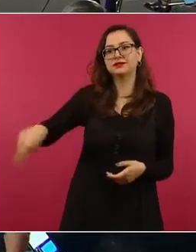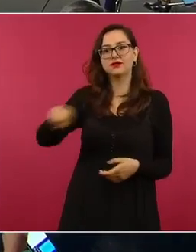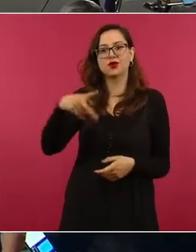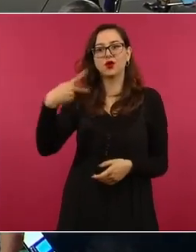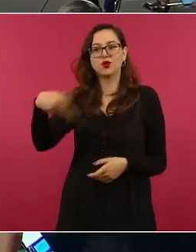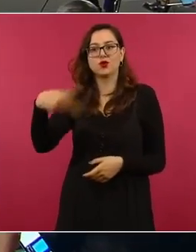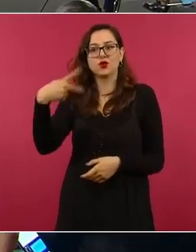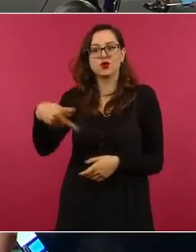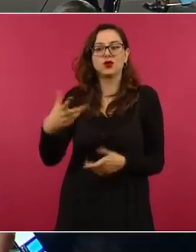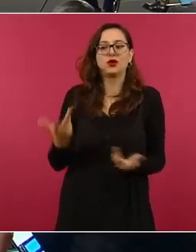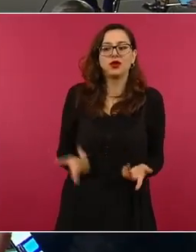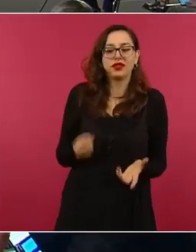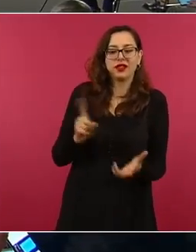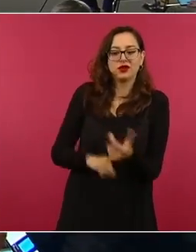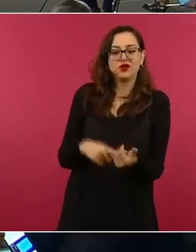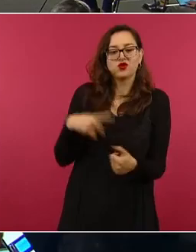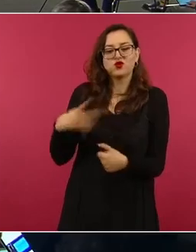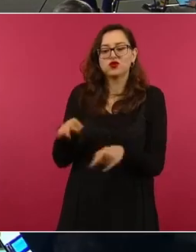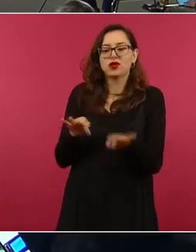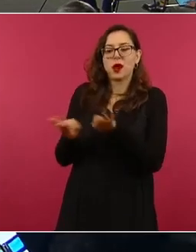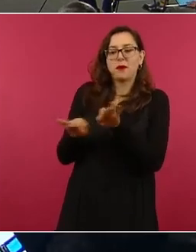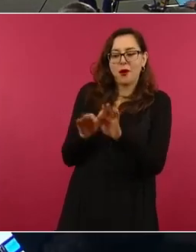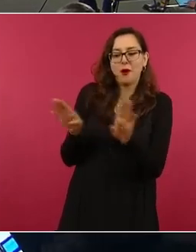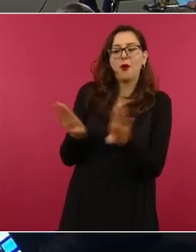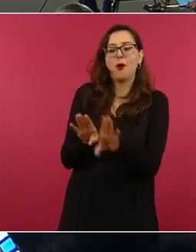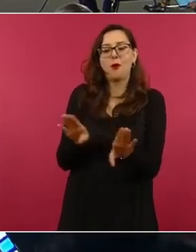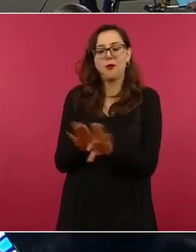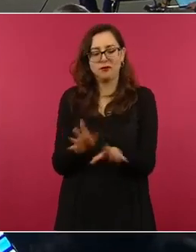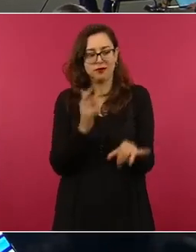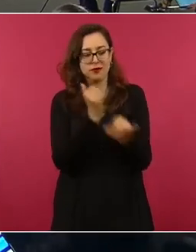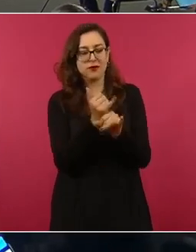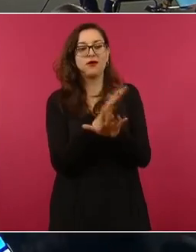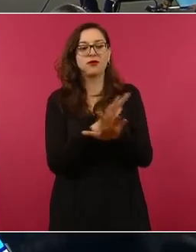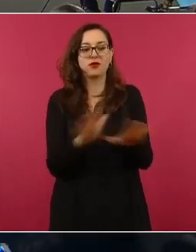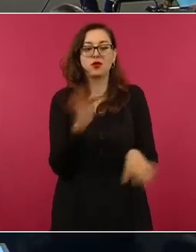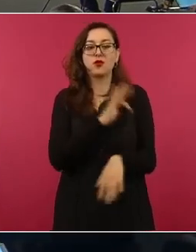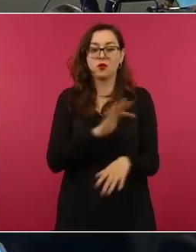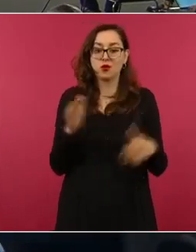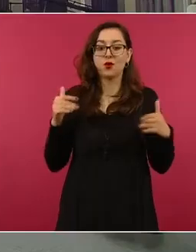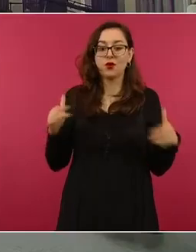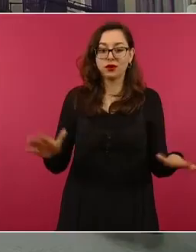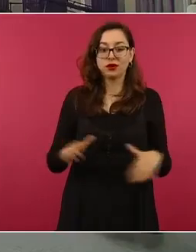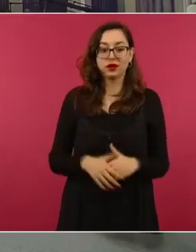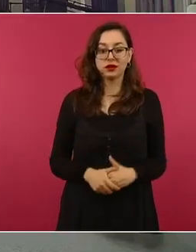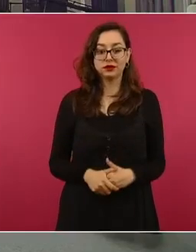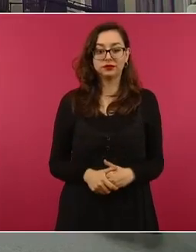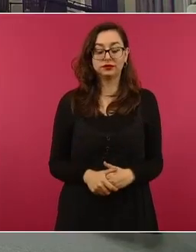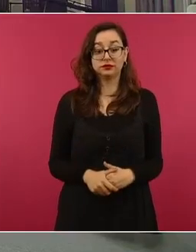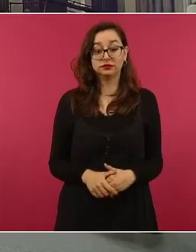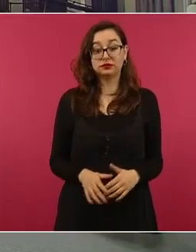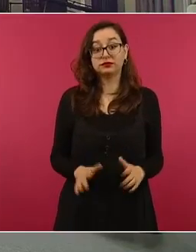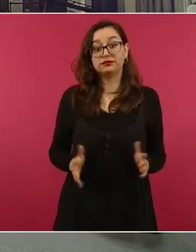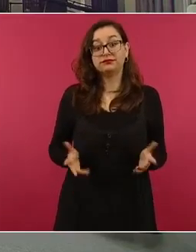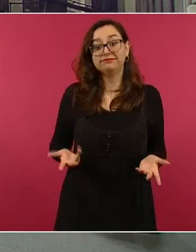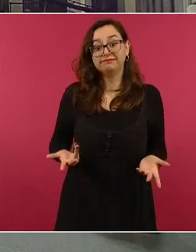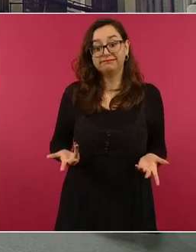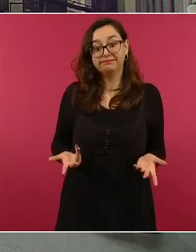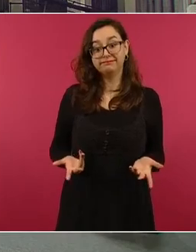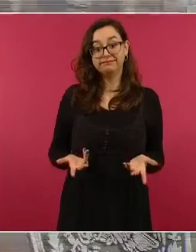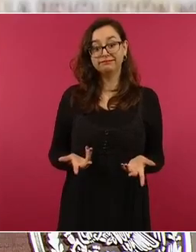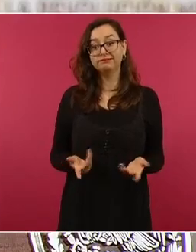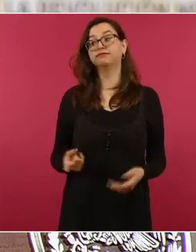lo del informe de Cero Impunidad, para que pueda informar cómo son los avances de la corrupción, presidente. Pues si ella